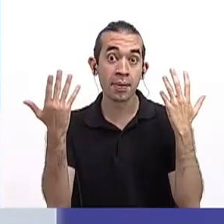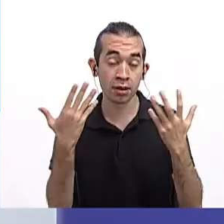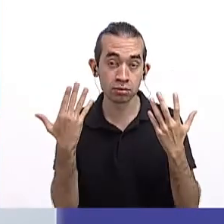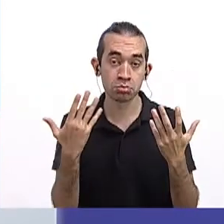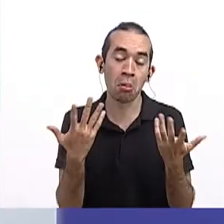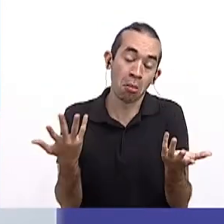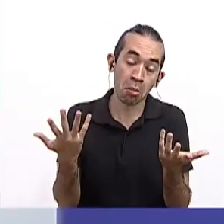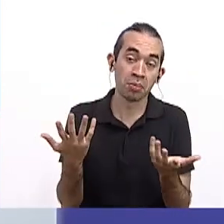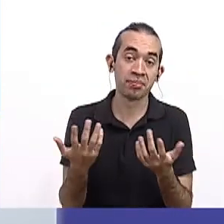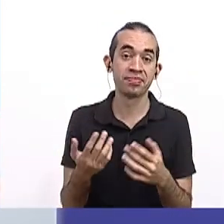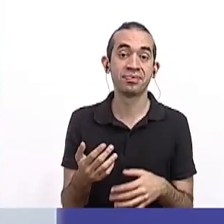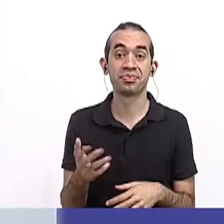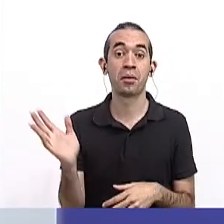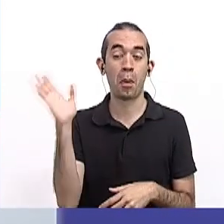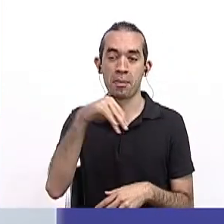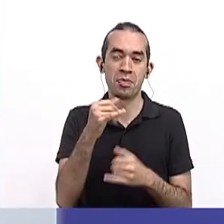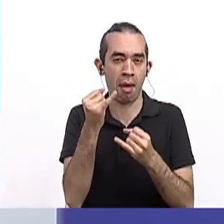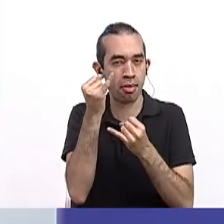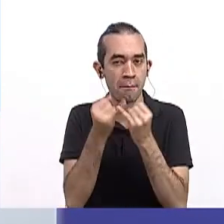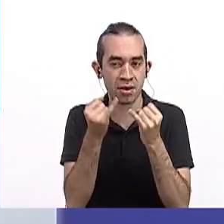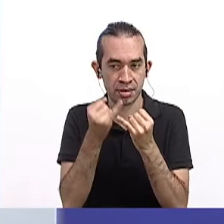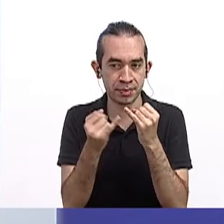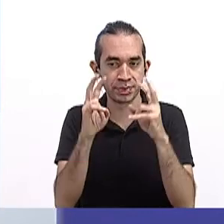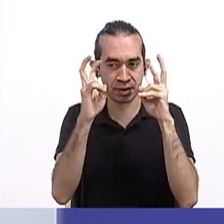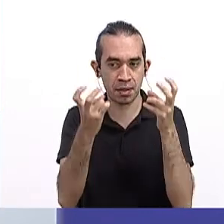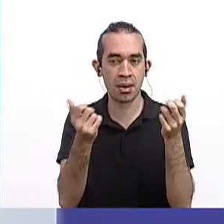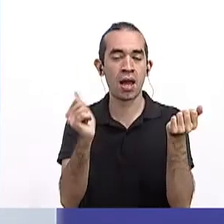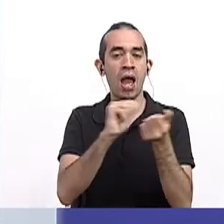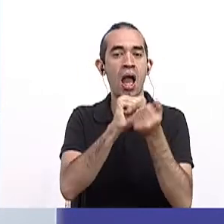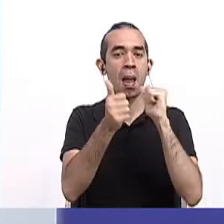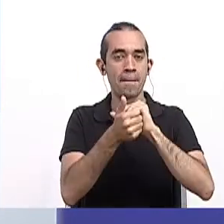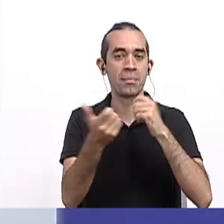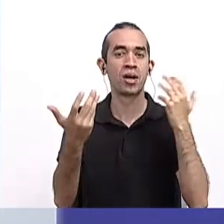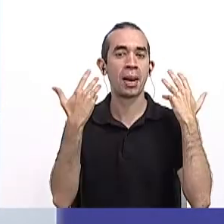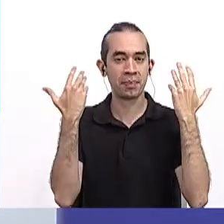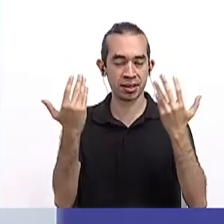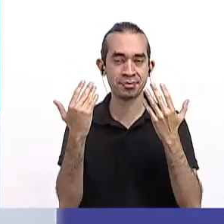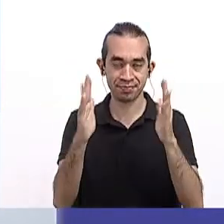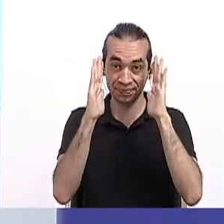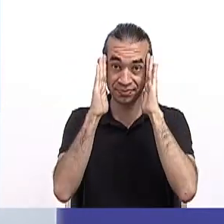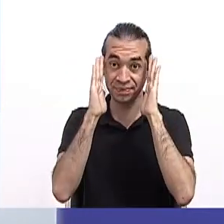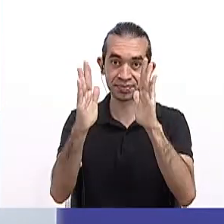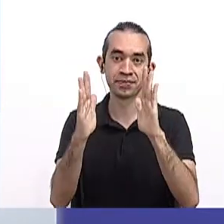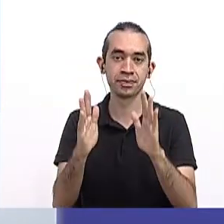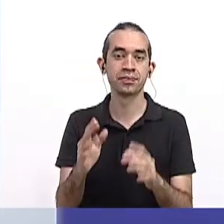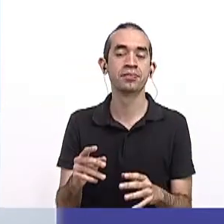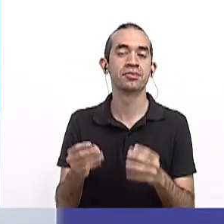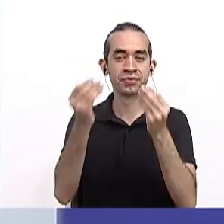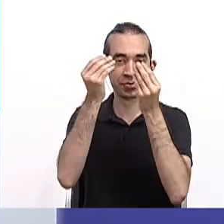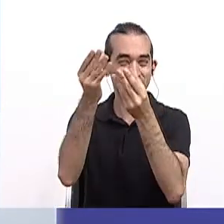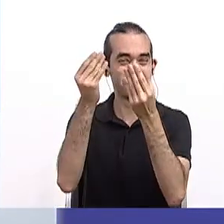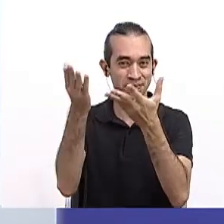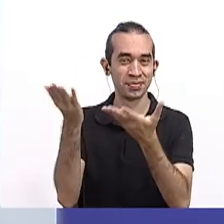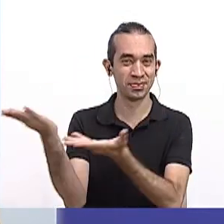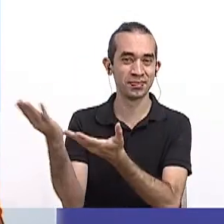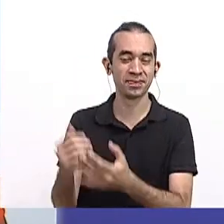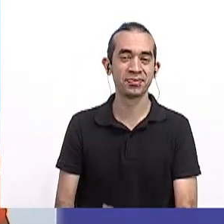les parece si, para cerrar un poquito este tema del cambio climático, prestamos atención a la siguiente información?